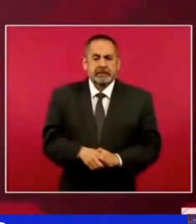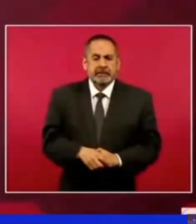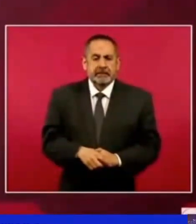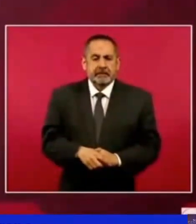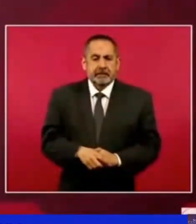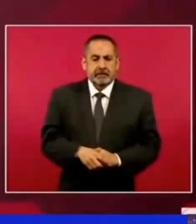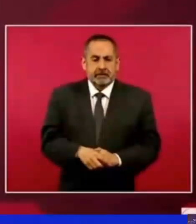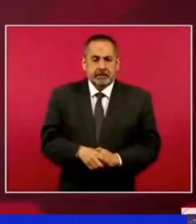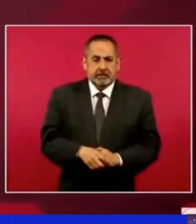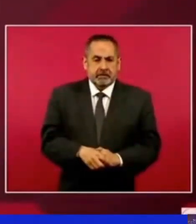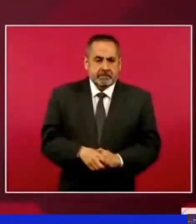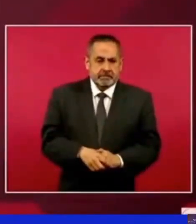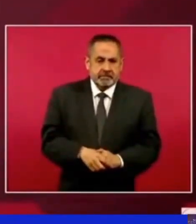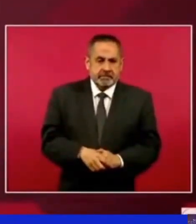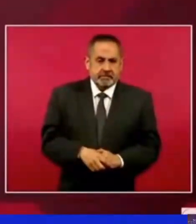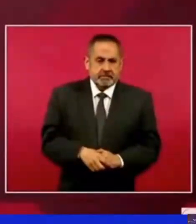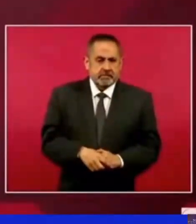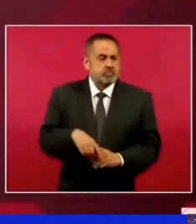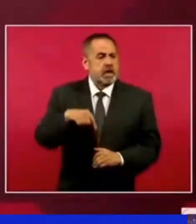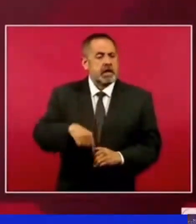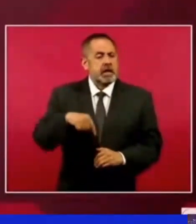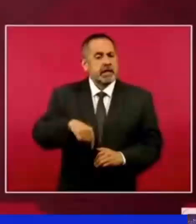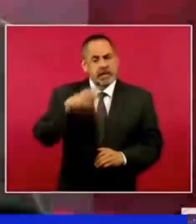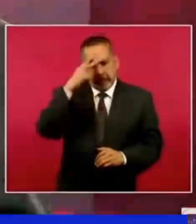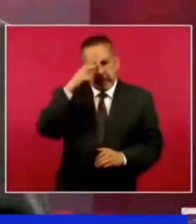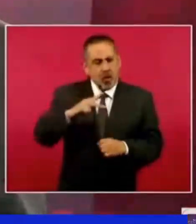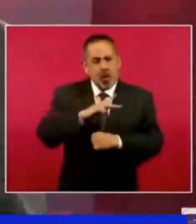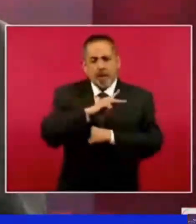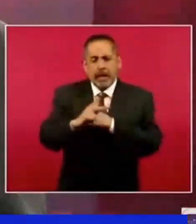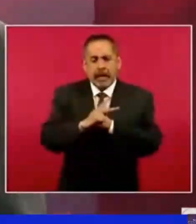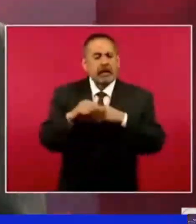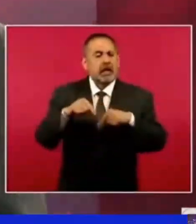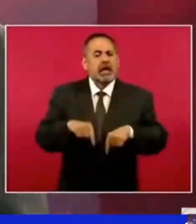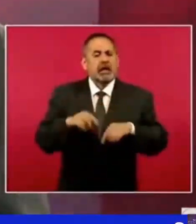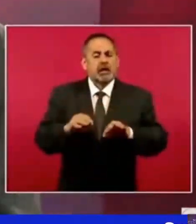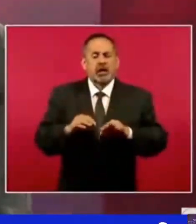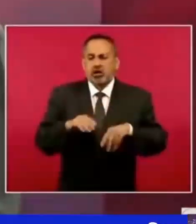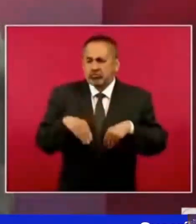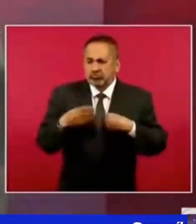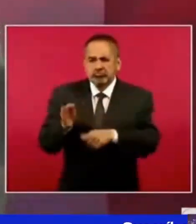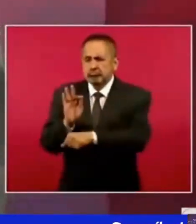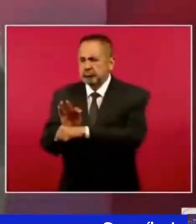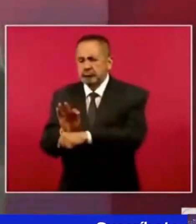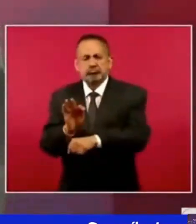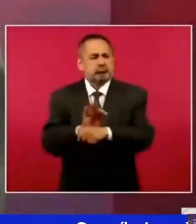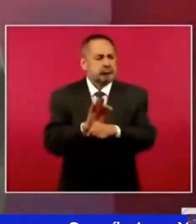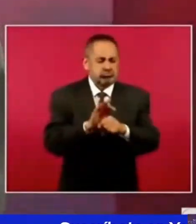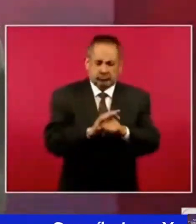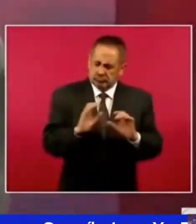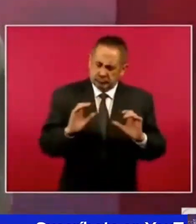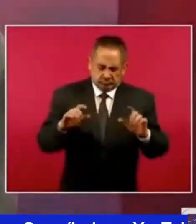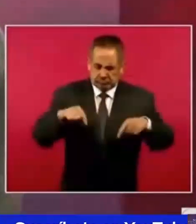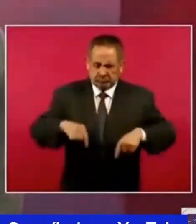Porque es un país que les garantiza